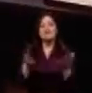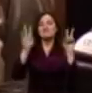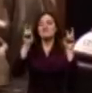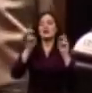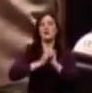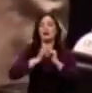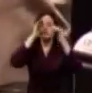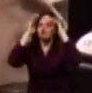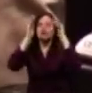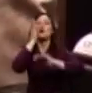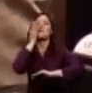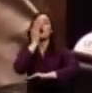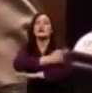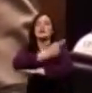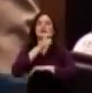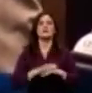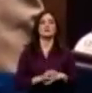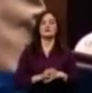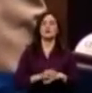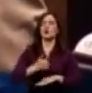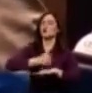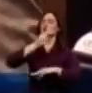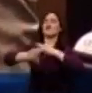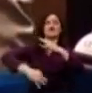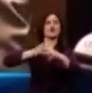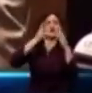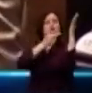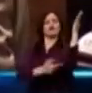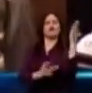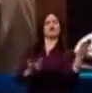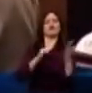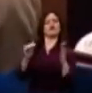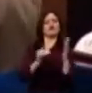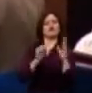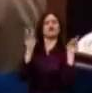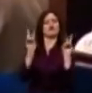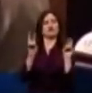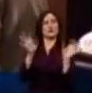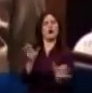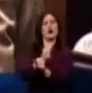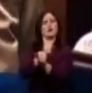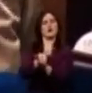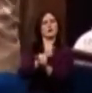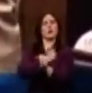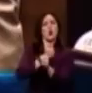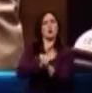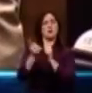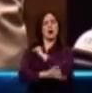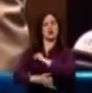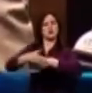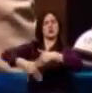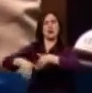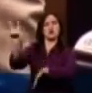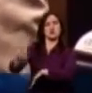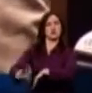políticos. Los parlamentos del mundo han condenado precisamente lo que hoy vive este hermano